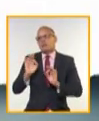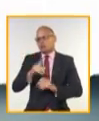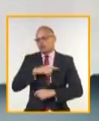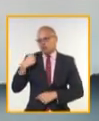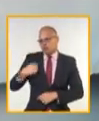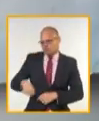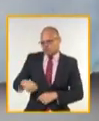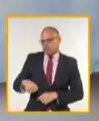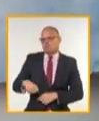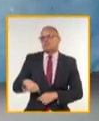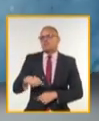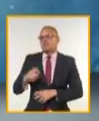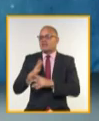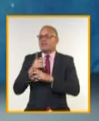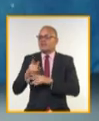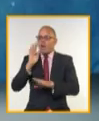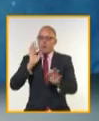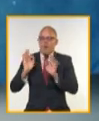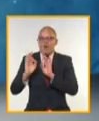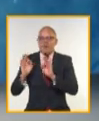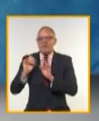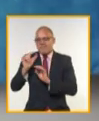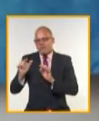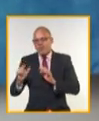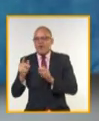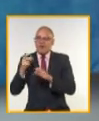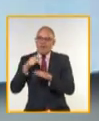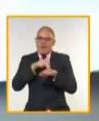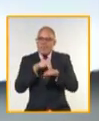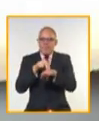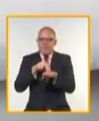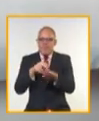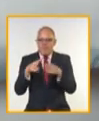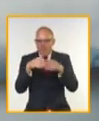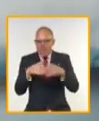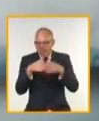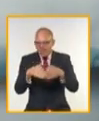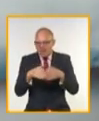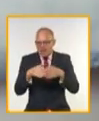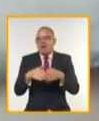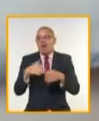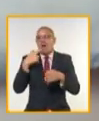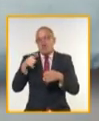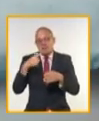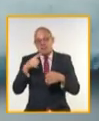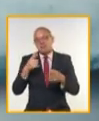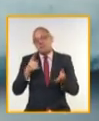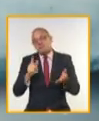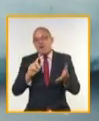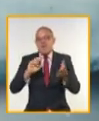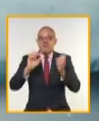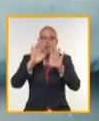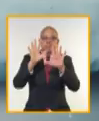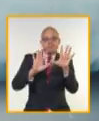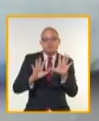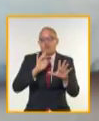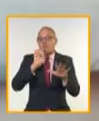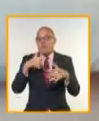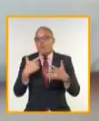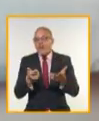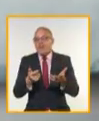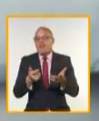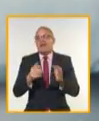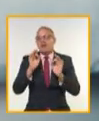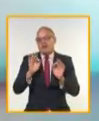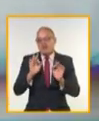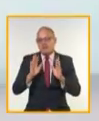del que tanto se habla, justamente uno de los primeros ejemplos que encontramos es el de la Masú con la